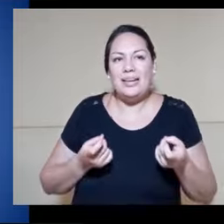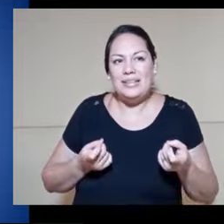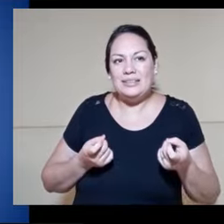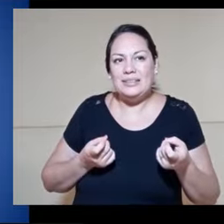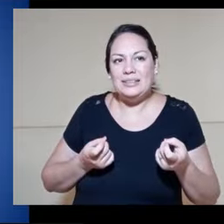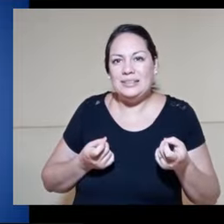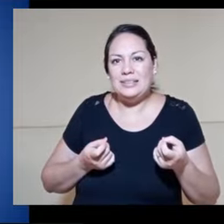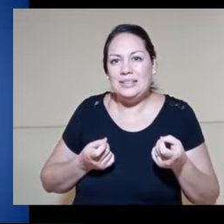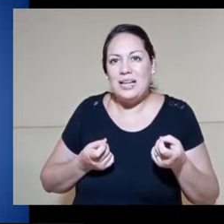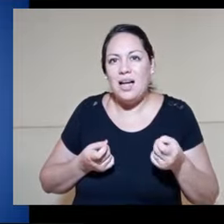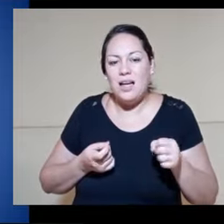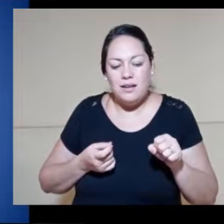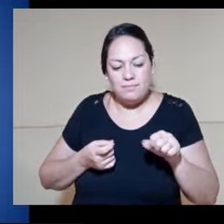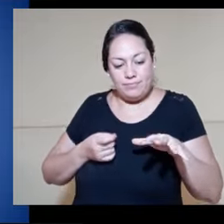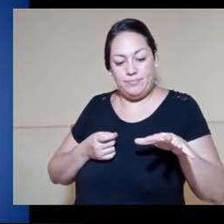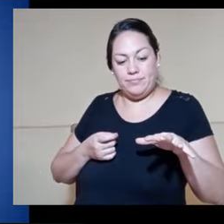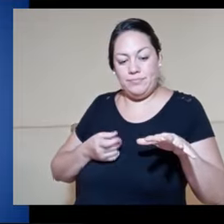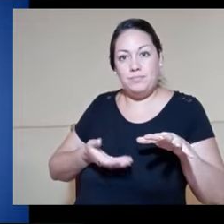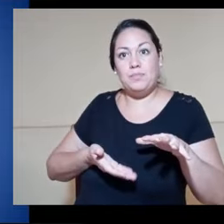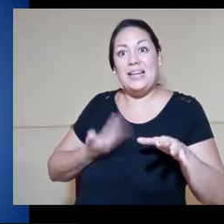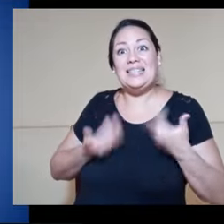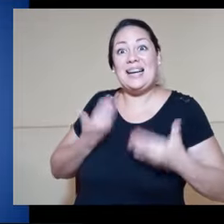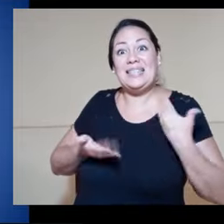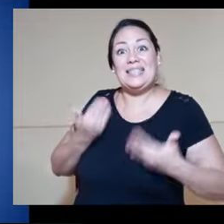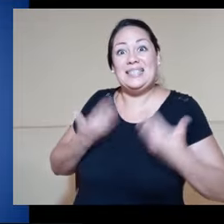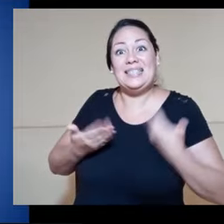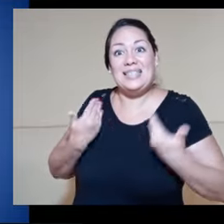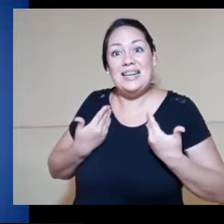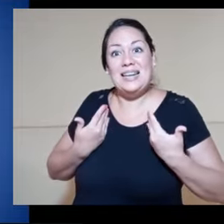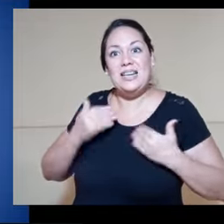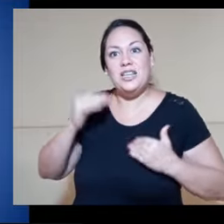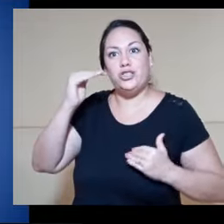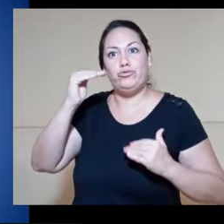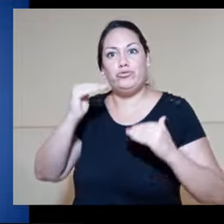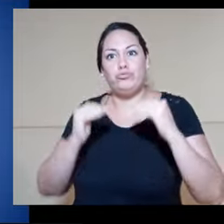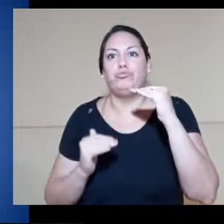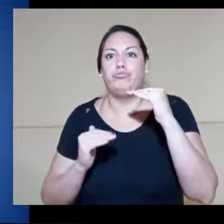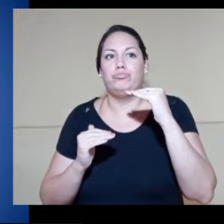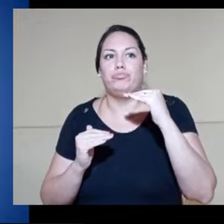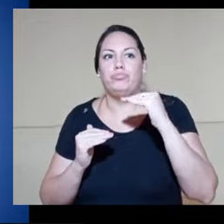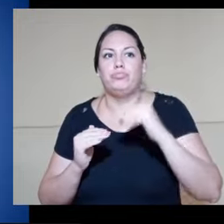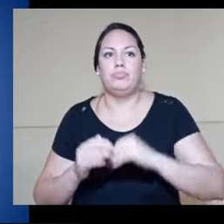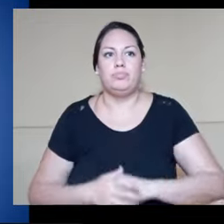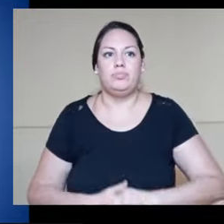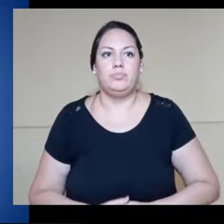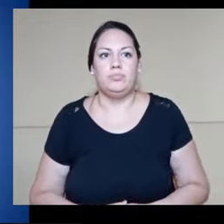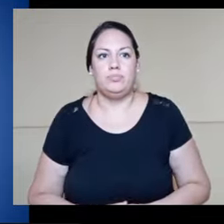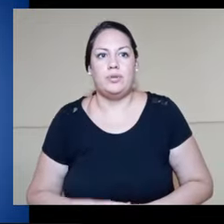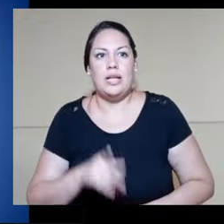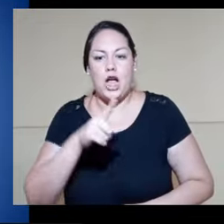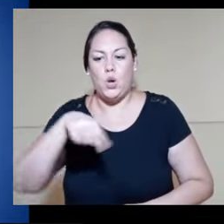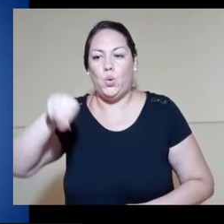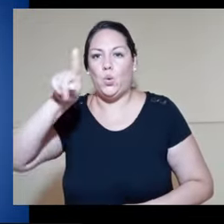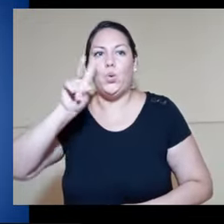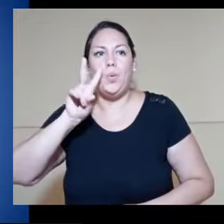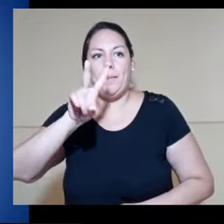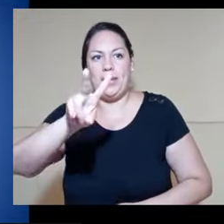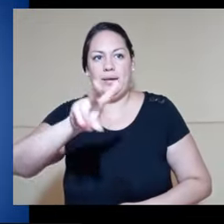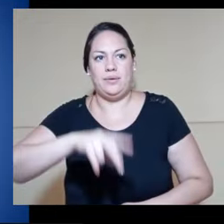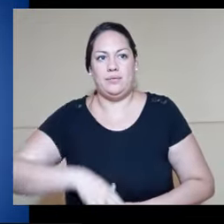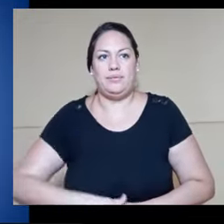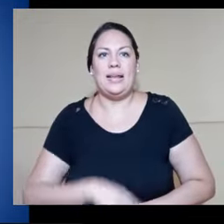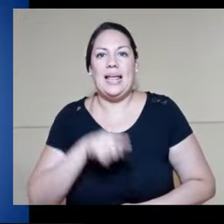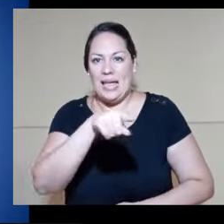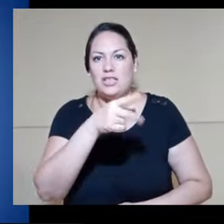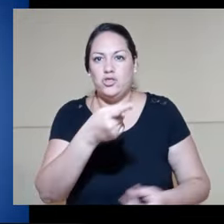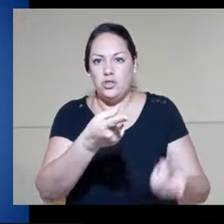neurona, necesita despolarizarse, necesita excitarse para estar inestable y que ocurra esto, que fíjense qué pasa